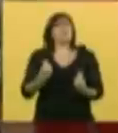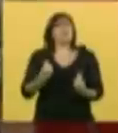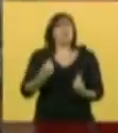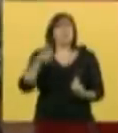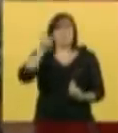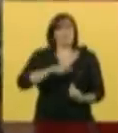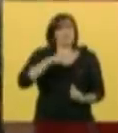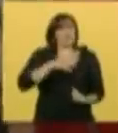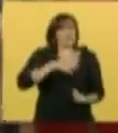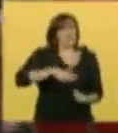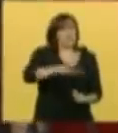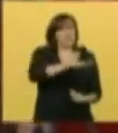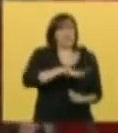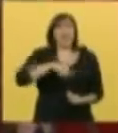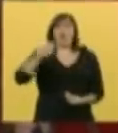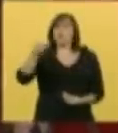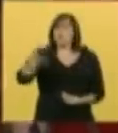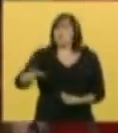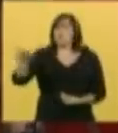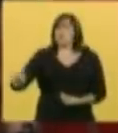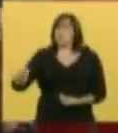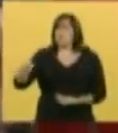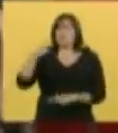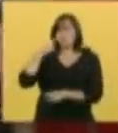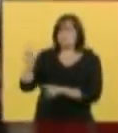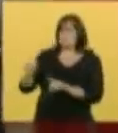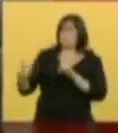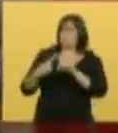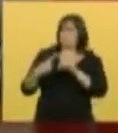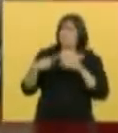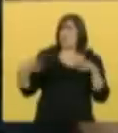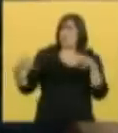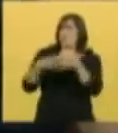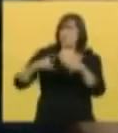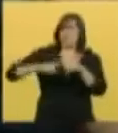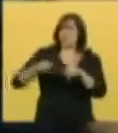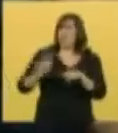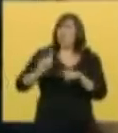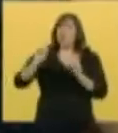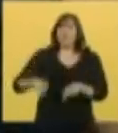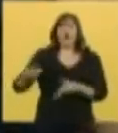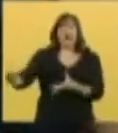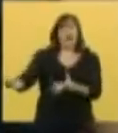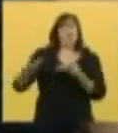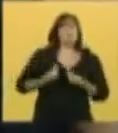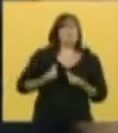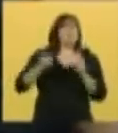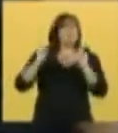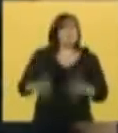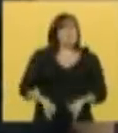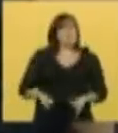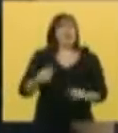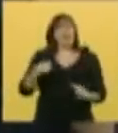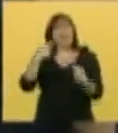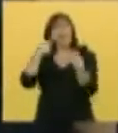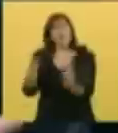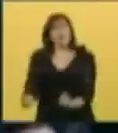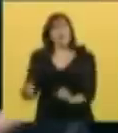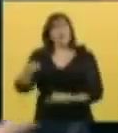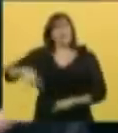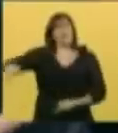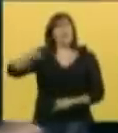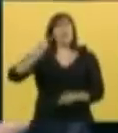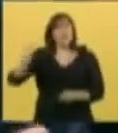y ajenos el esfuerzo de esos legisladores que no se fueron sometidos a presiones